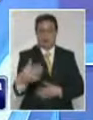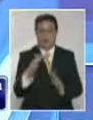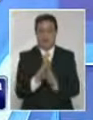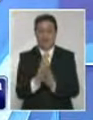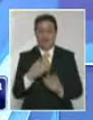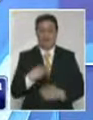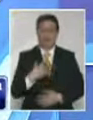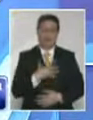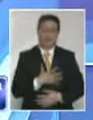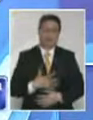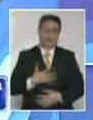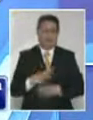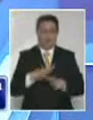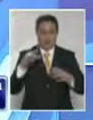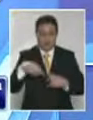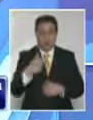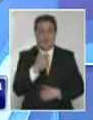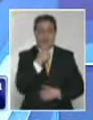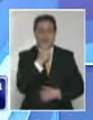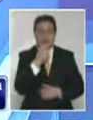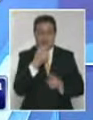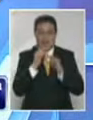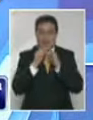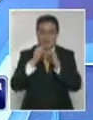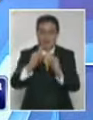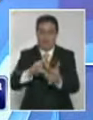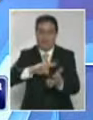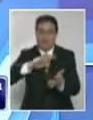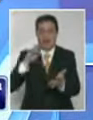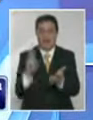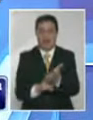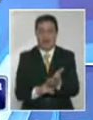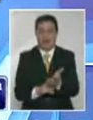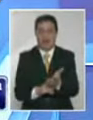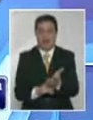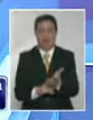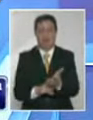esto que yo soñaba que era el periodismo, digamos, informar de verdad. Y bueno,